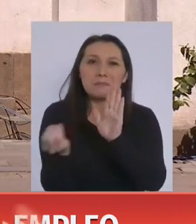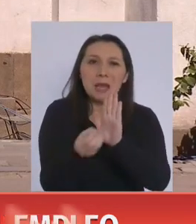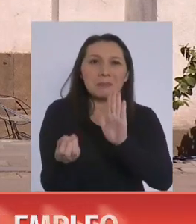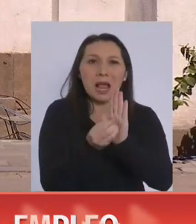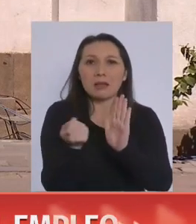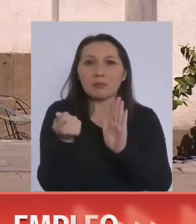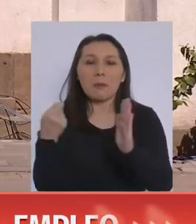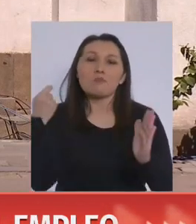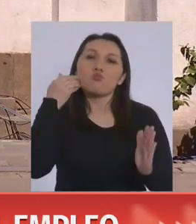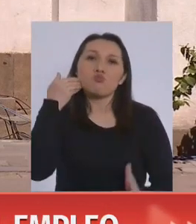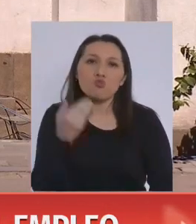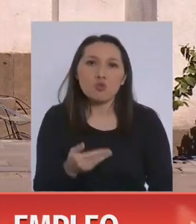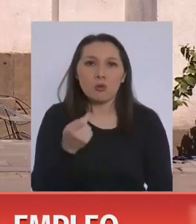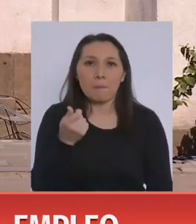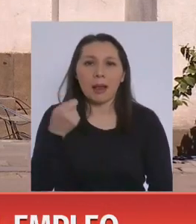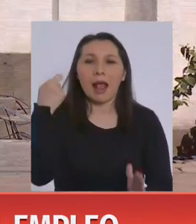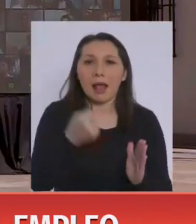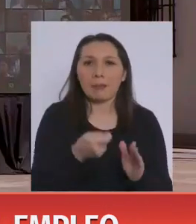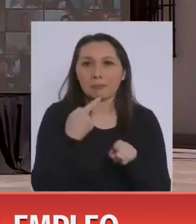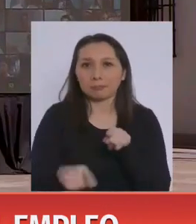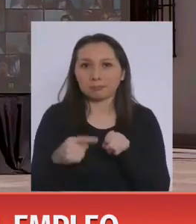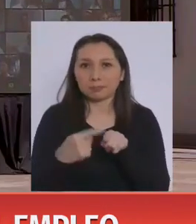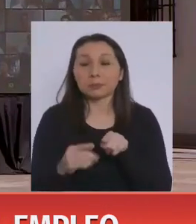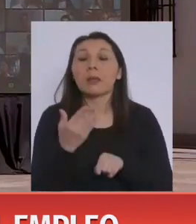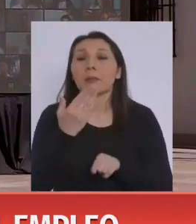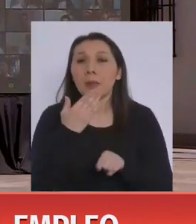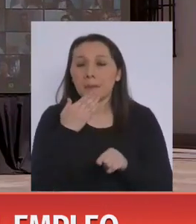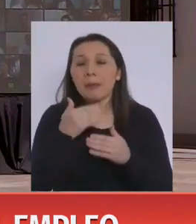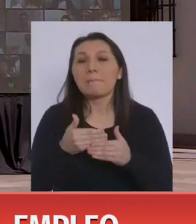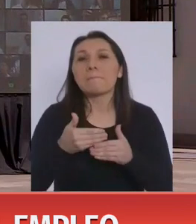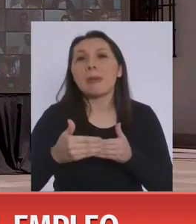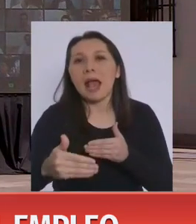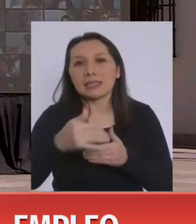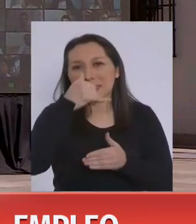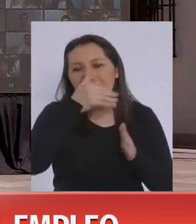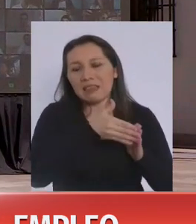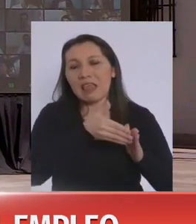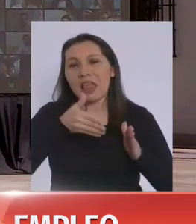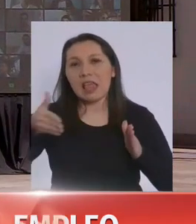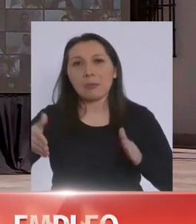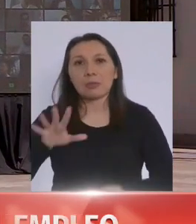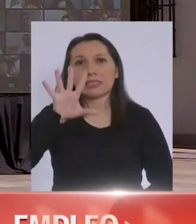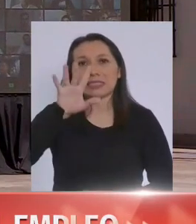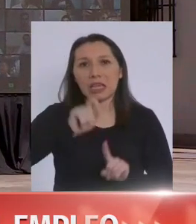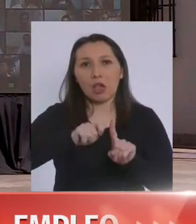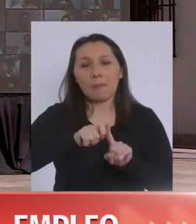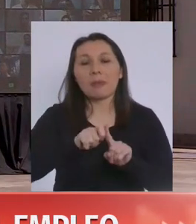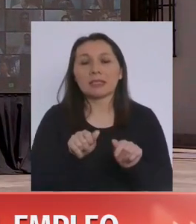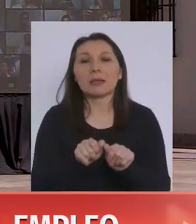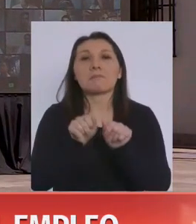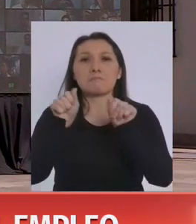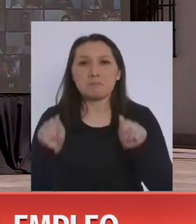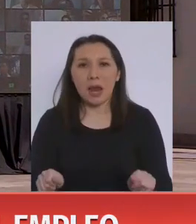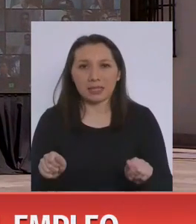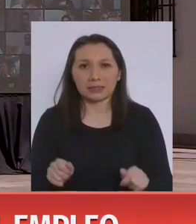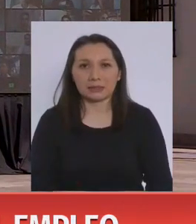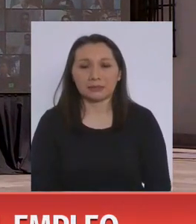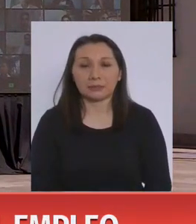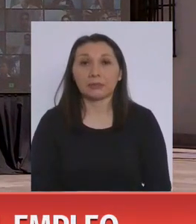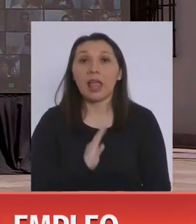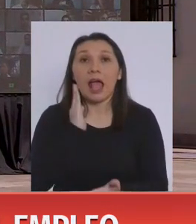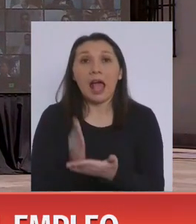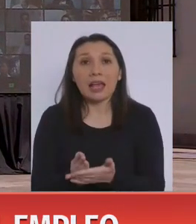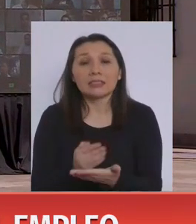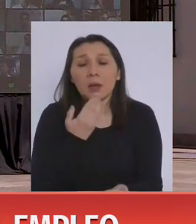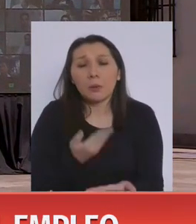aumentando el monto de los beneficios y también extendiendo su vigencia por 5 meses adicionales, hasta